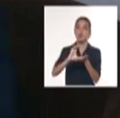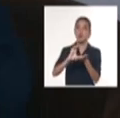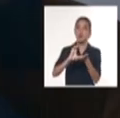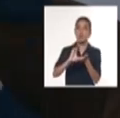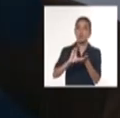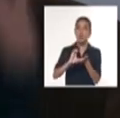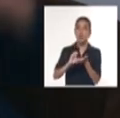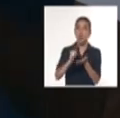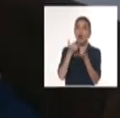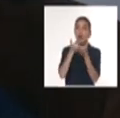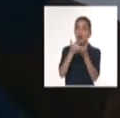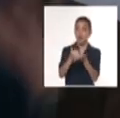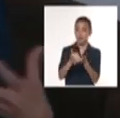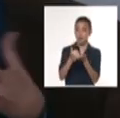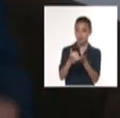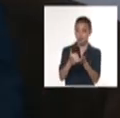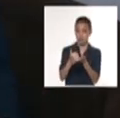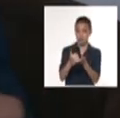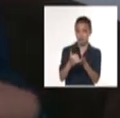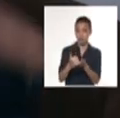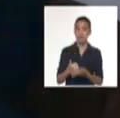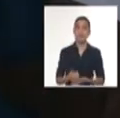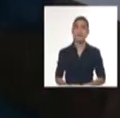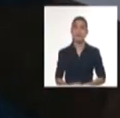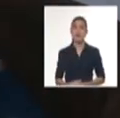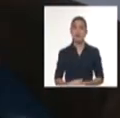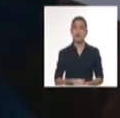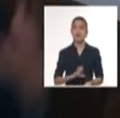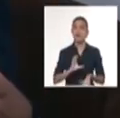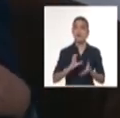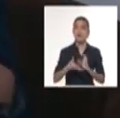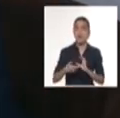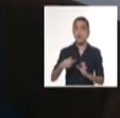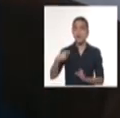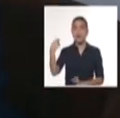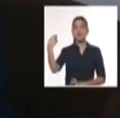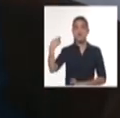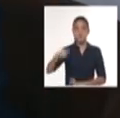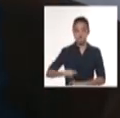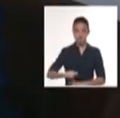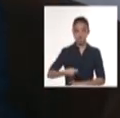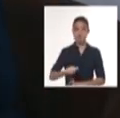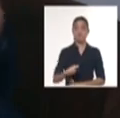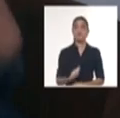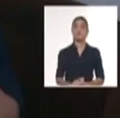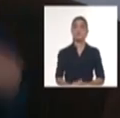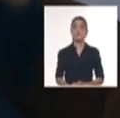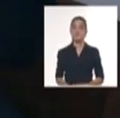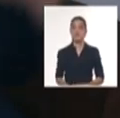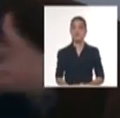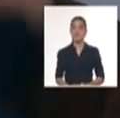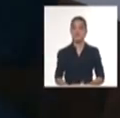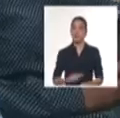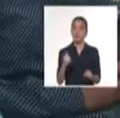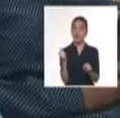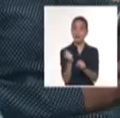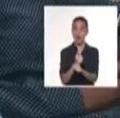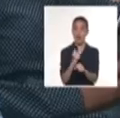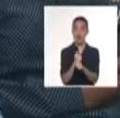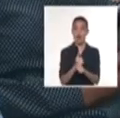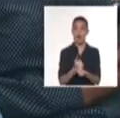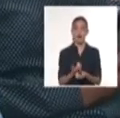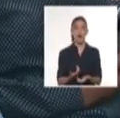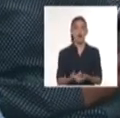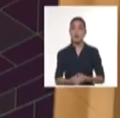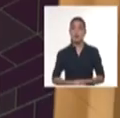Y entonces, de manera decidida, consciente, trabajar en agendas